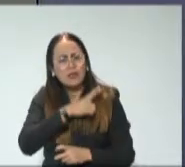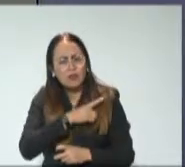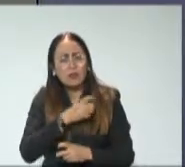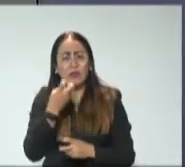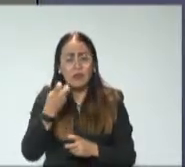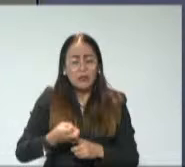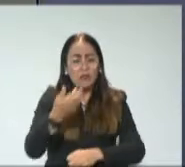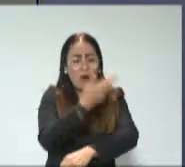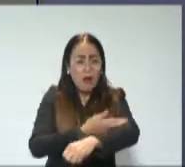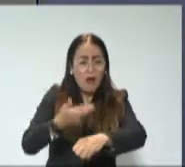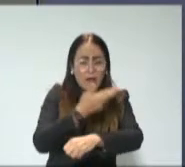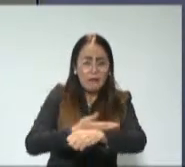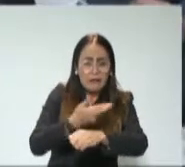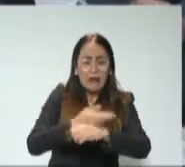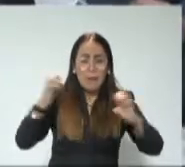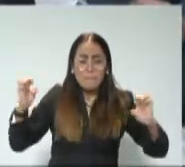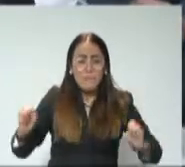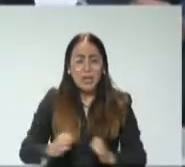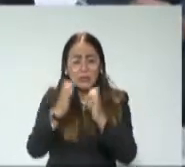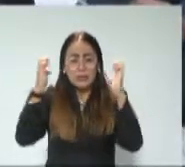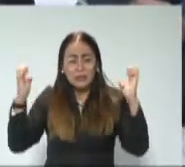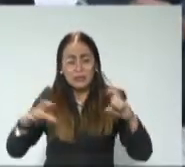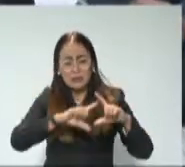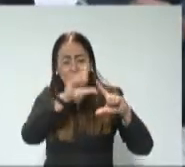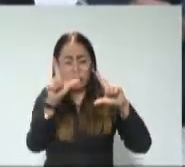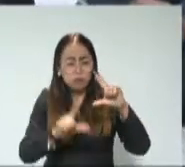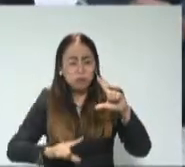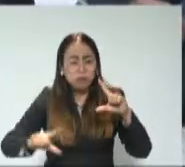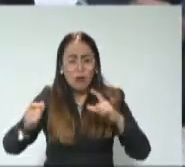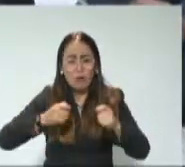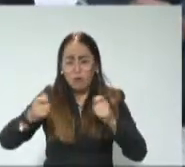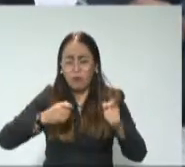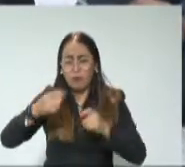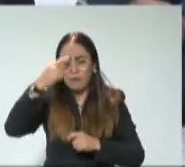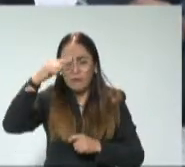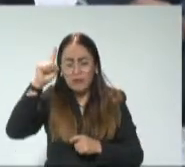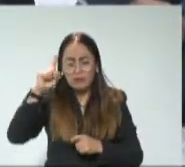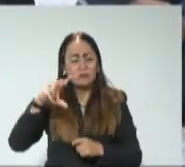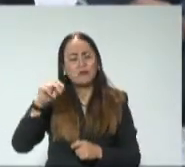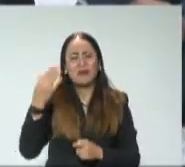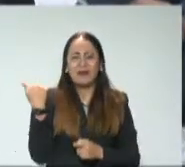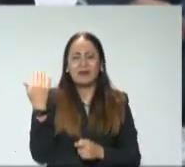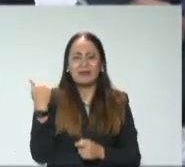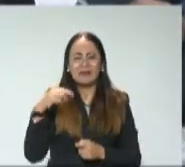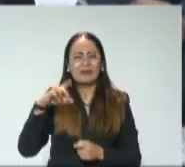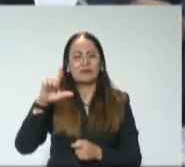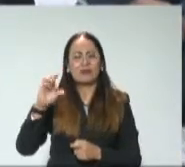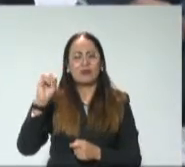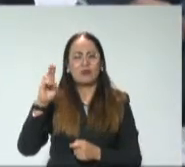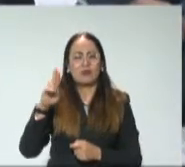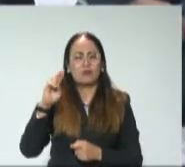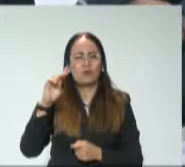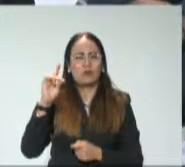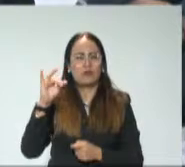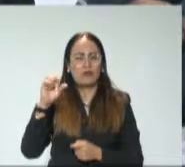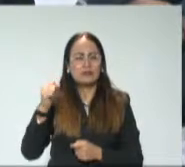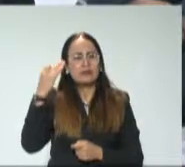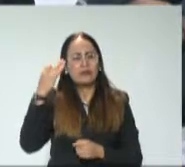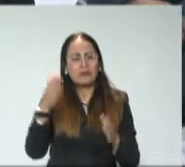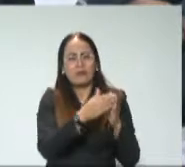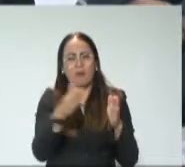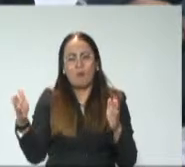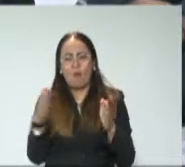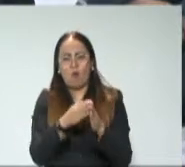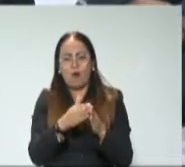organizar una emergencia sanitaria y dijo Lourdes Morales cosa que le agradezco los términos y los plazos el